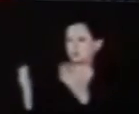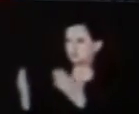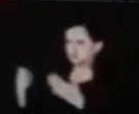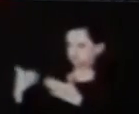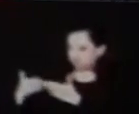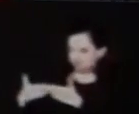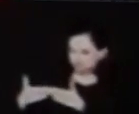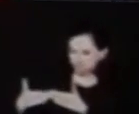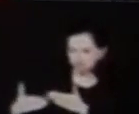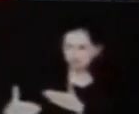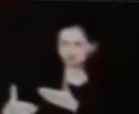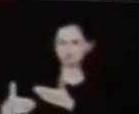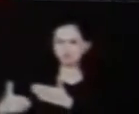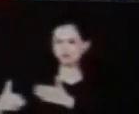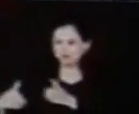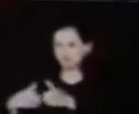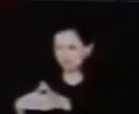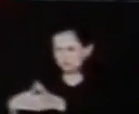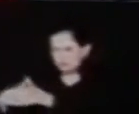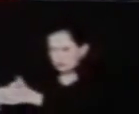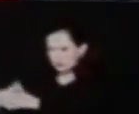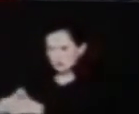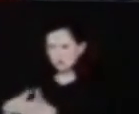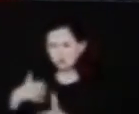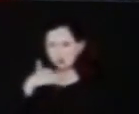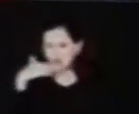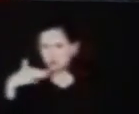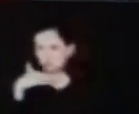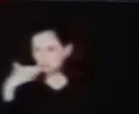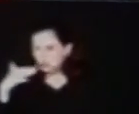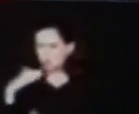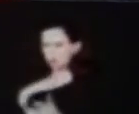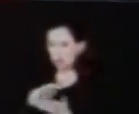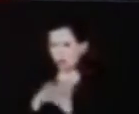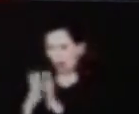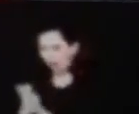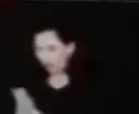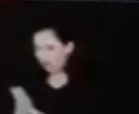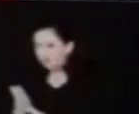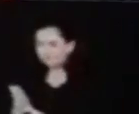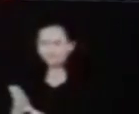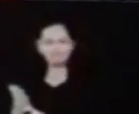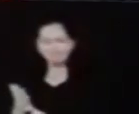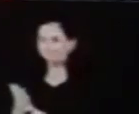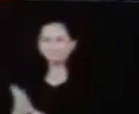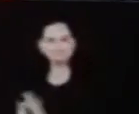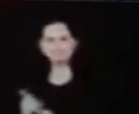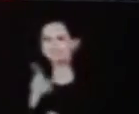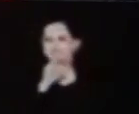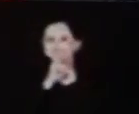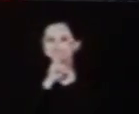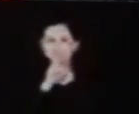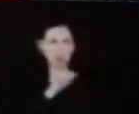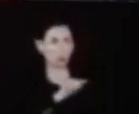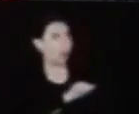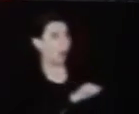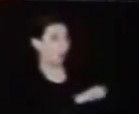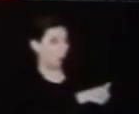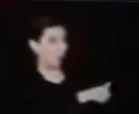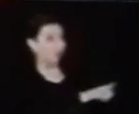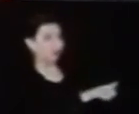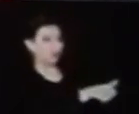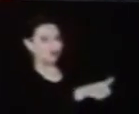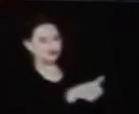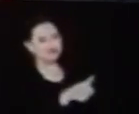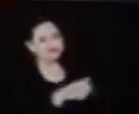han formado minorías corrompidas, como sucede en otros ámbitos